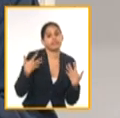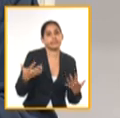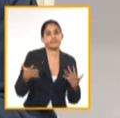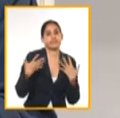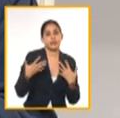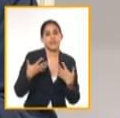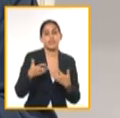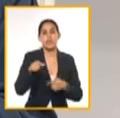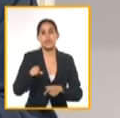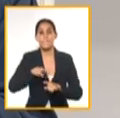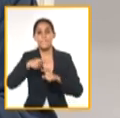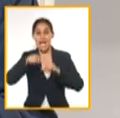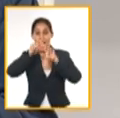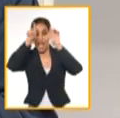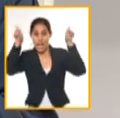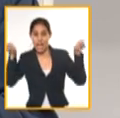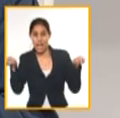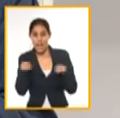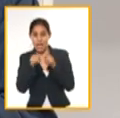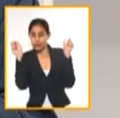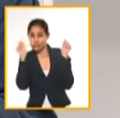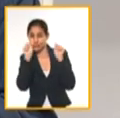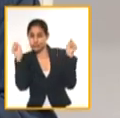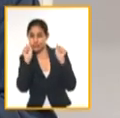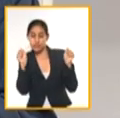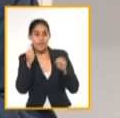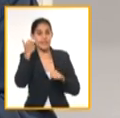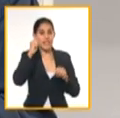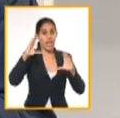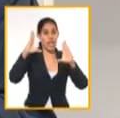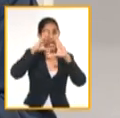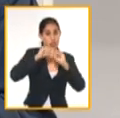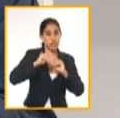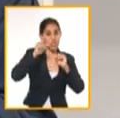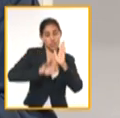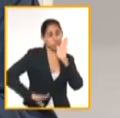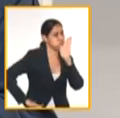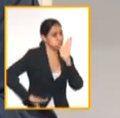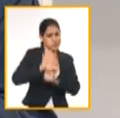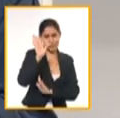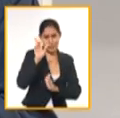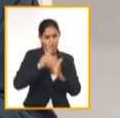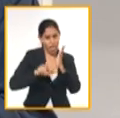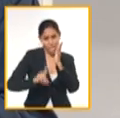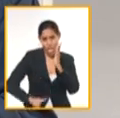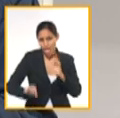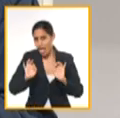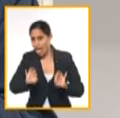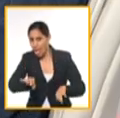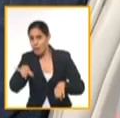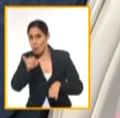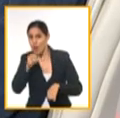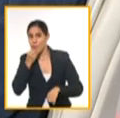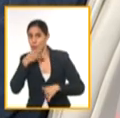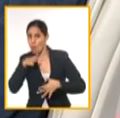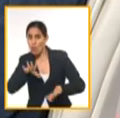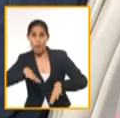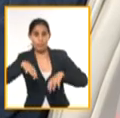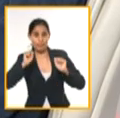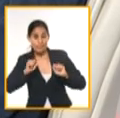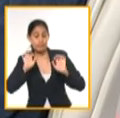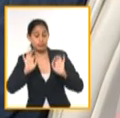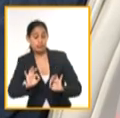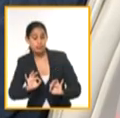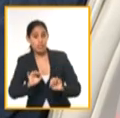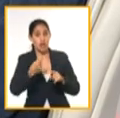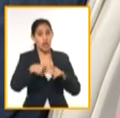de los aires acondicionados alrededor de las 10 de la noche. Siempre eso tiene su complejidad técnica a la hora de pasar el pico también. Bueno, por eso siempre, aún en